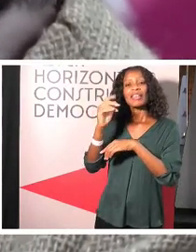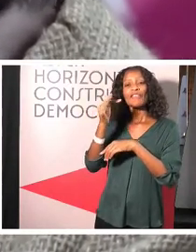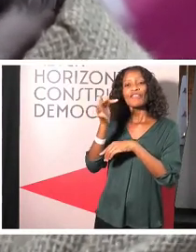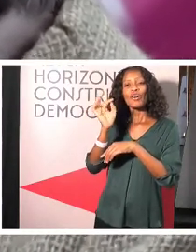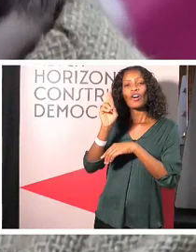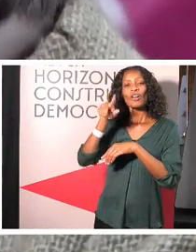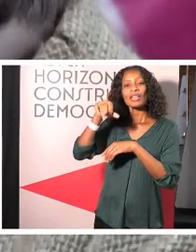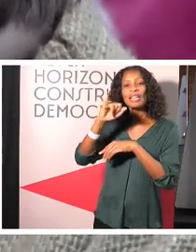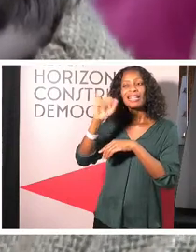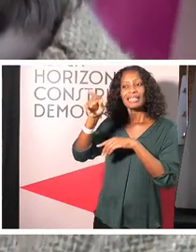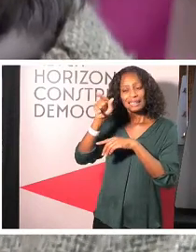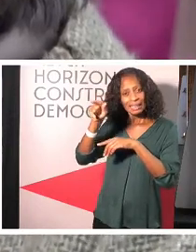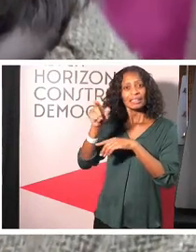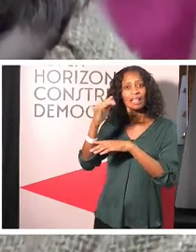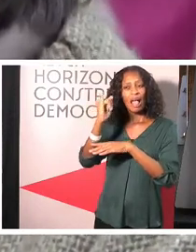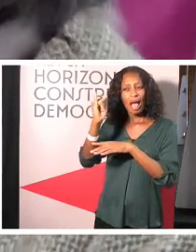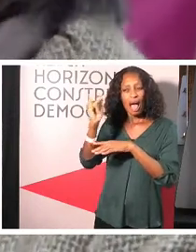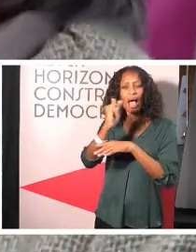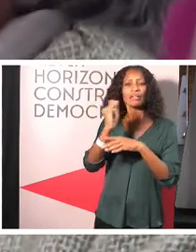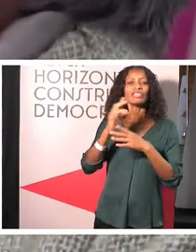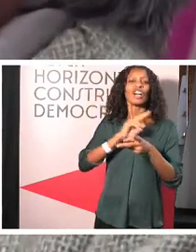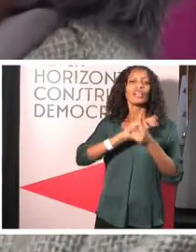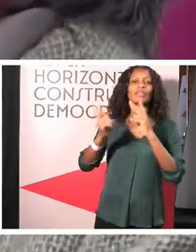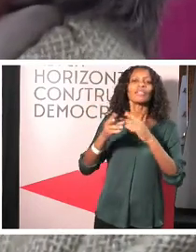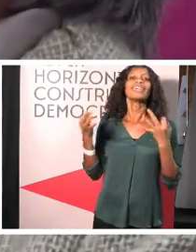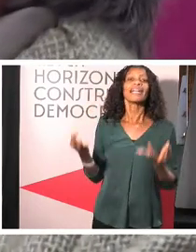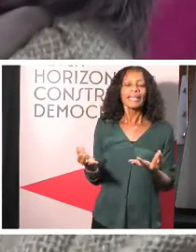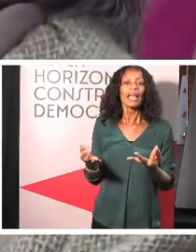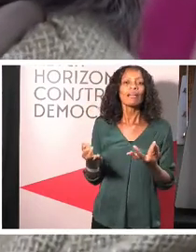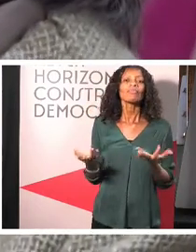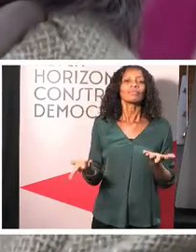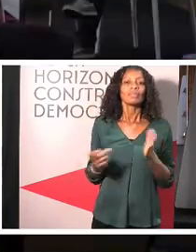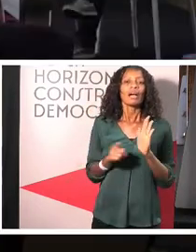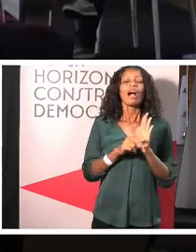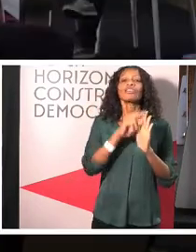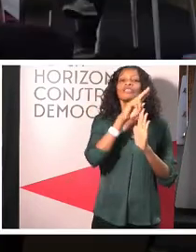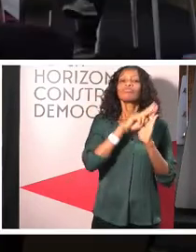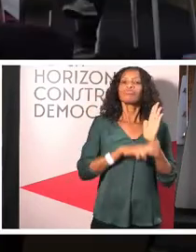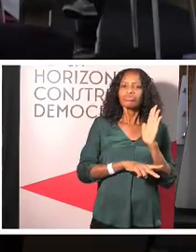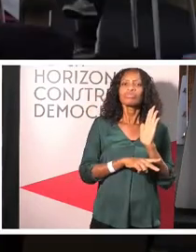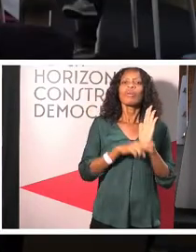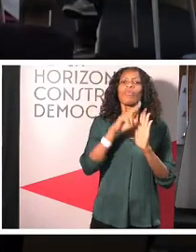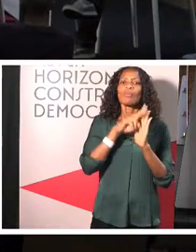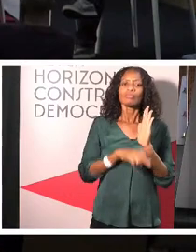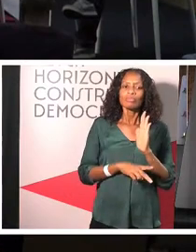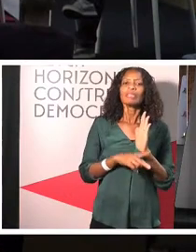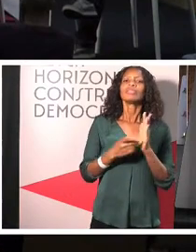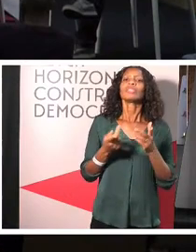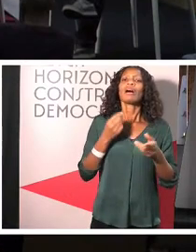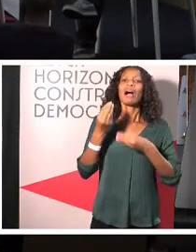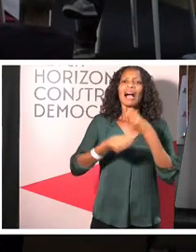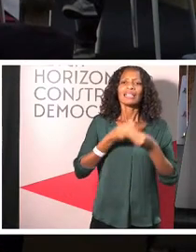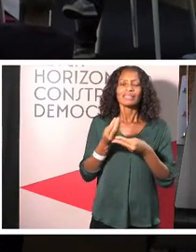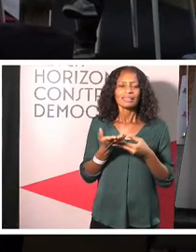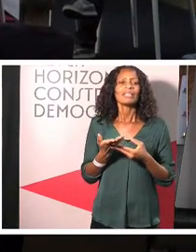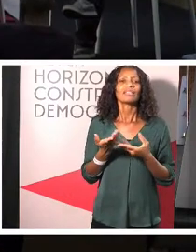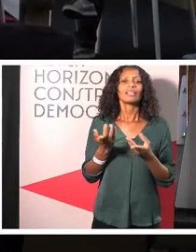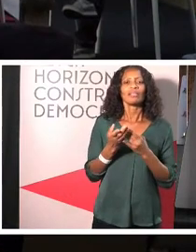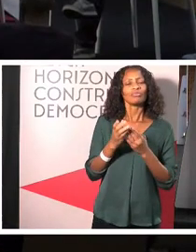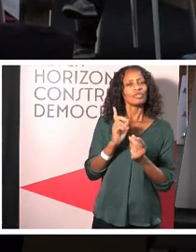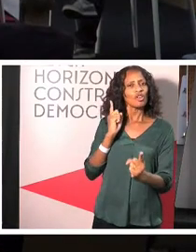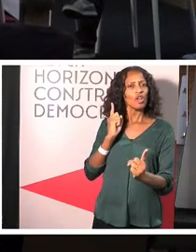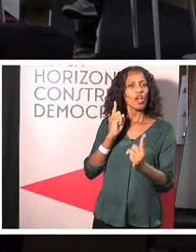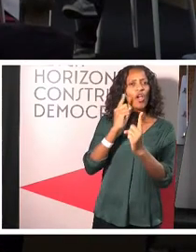establecer medidas contra la evasión fiscal, vamos a establecer medidas contra la privacidad más fuertes, y vamos